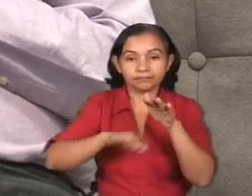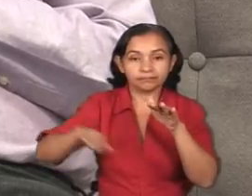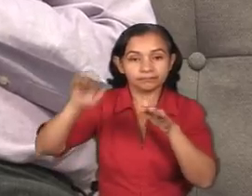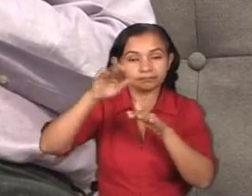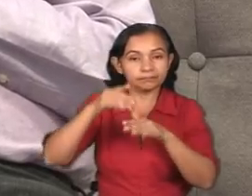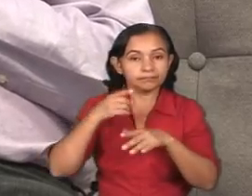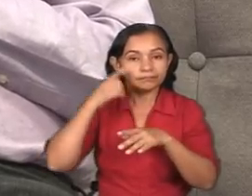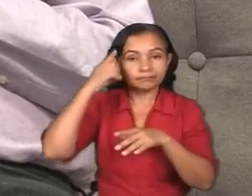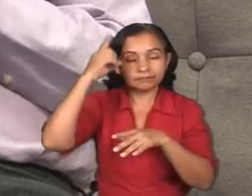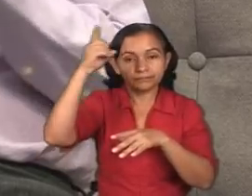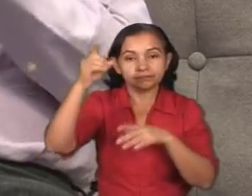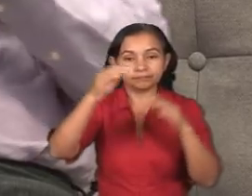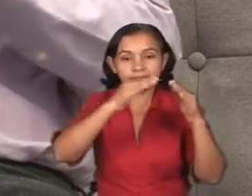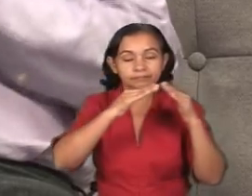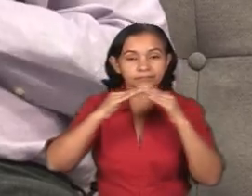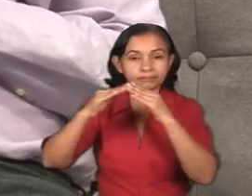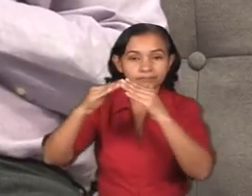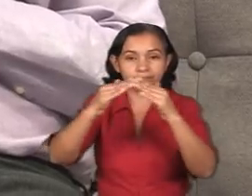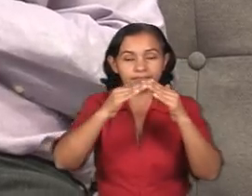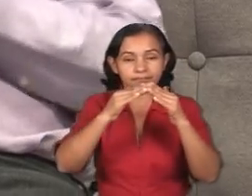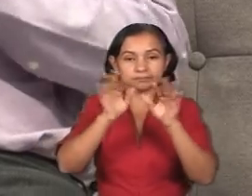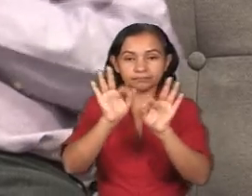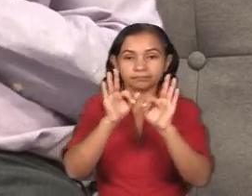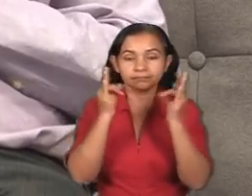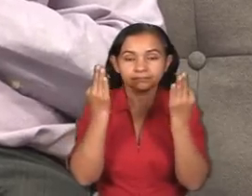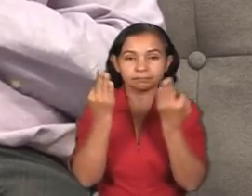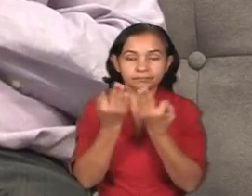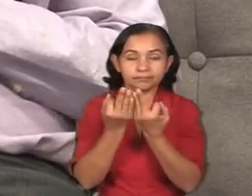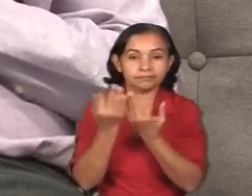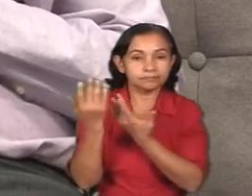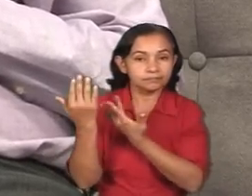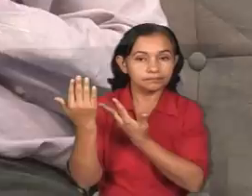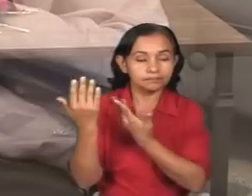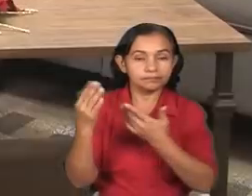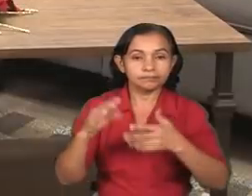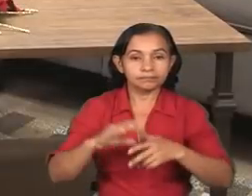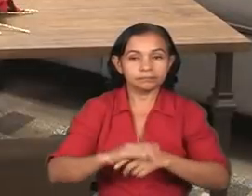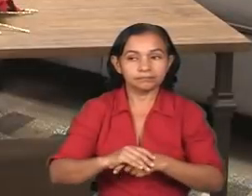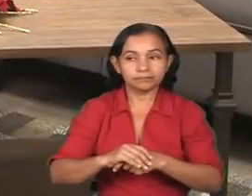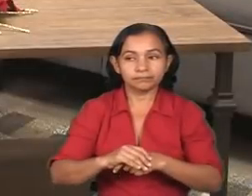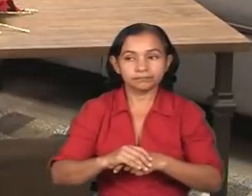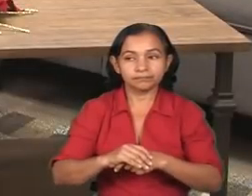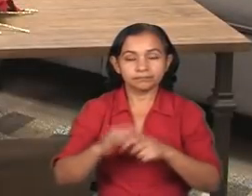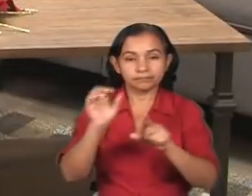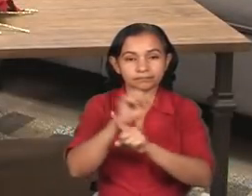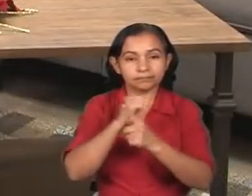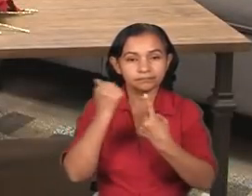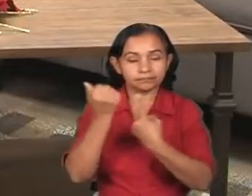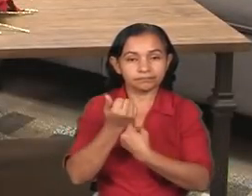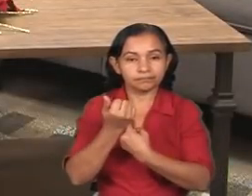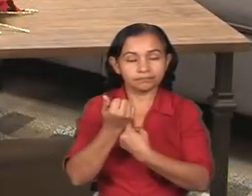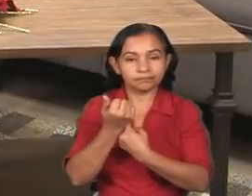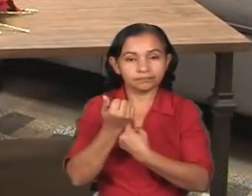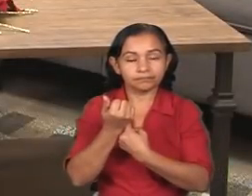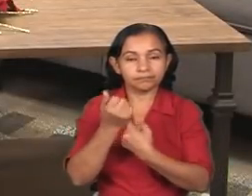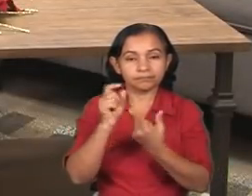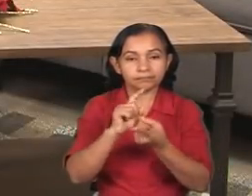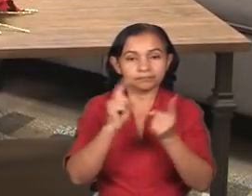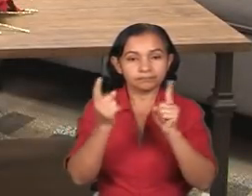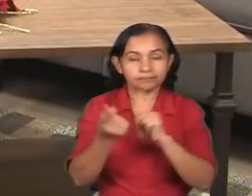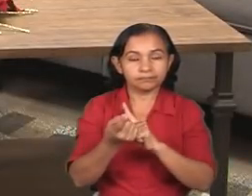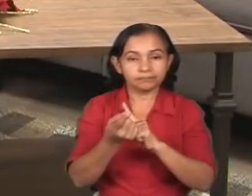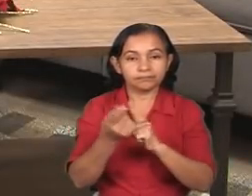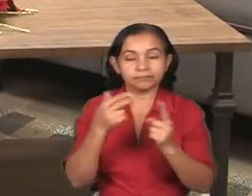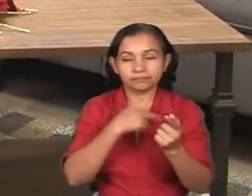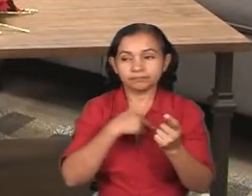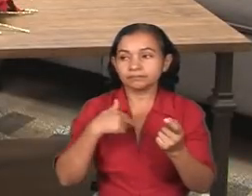avances en estas ciudades que realmente las familias lo están esperando. Aquí lo veremos en la Asamblea, que haciendo esos cabildeos, presentando.